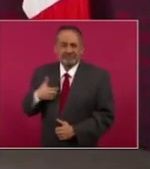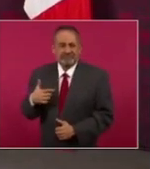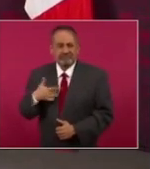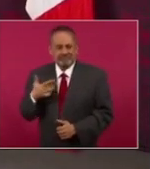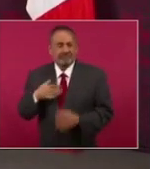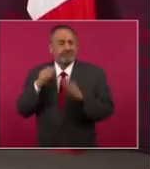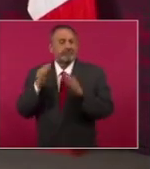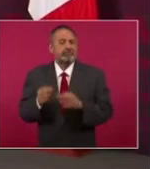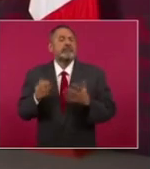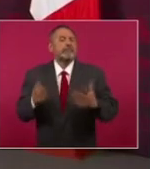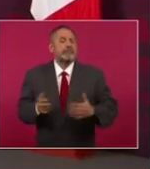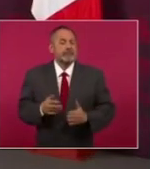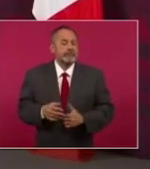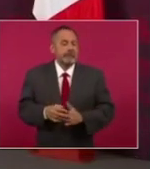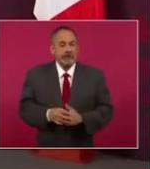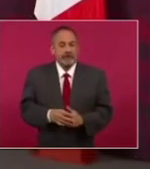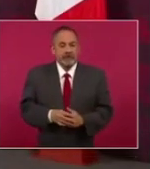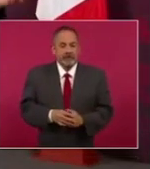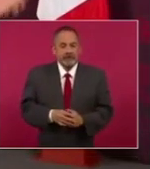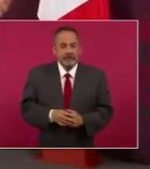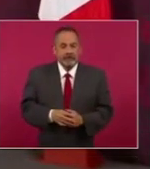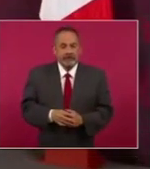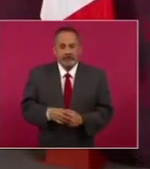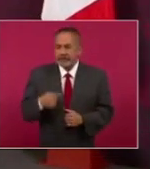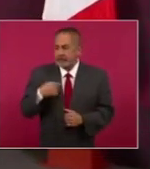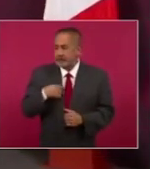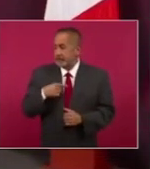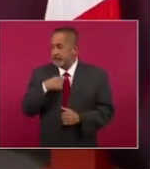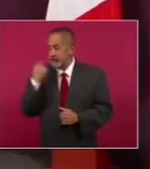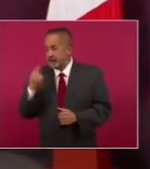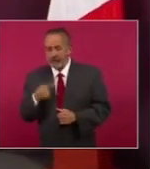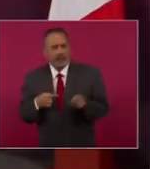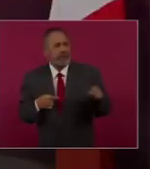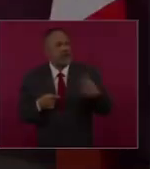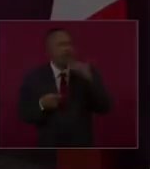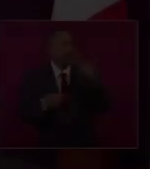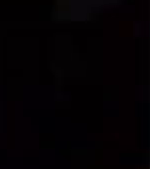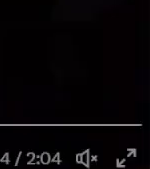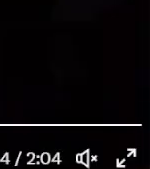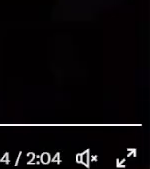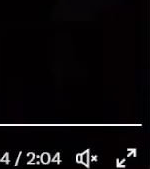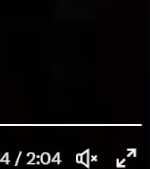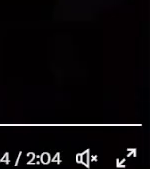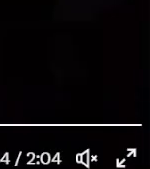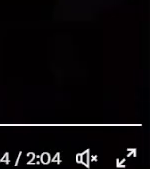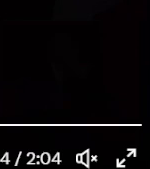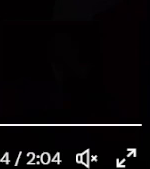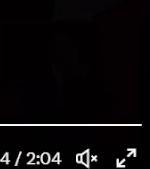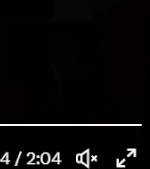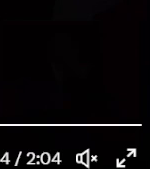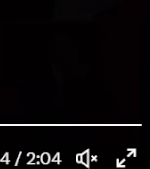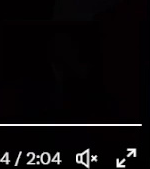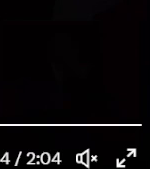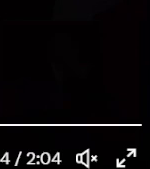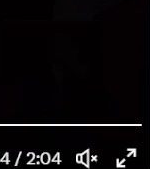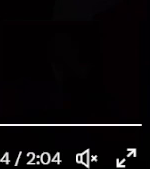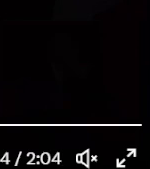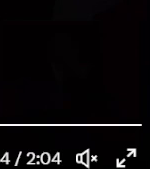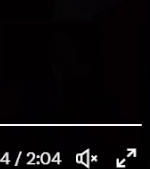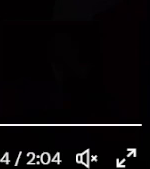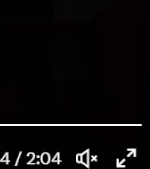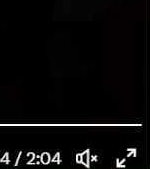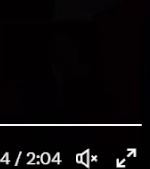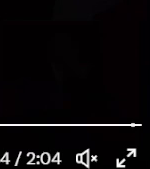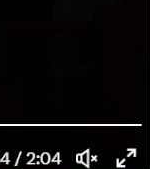de Lorenzo Córdoba y el INE es el mismo grupillo delincuente que se manejaban García Luna,